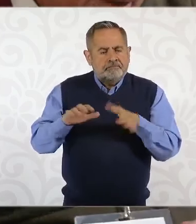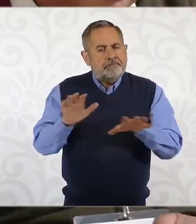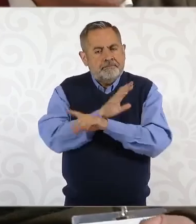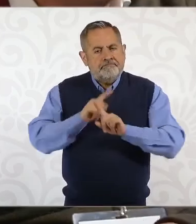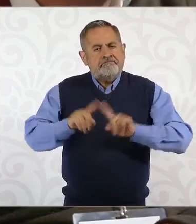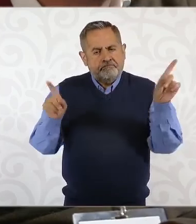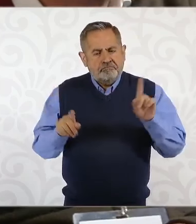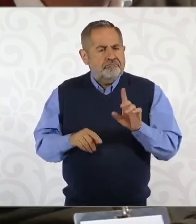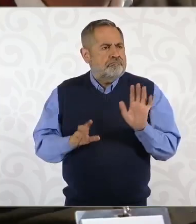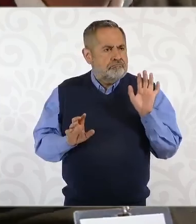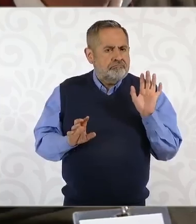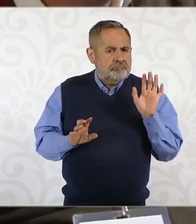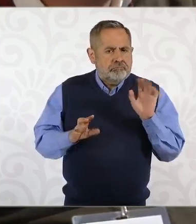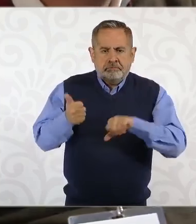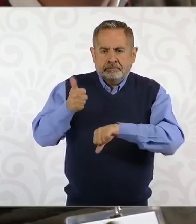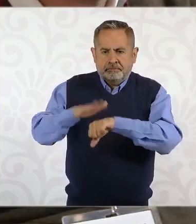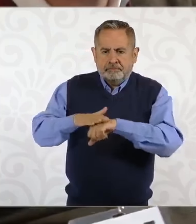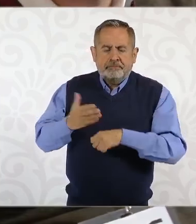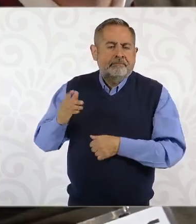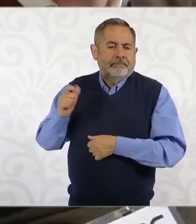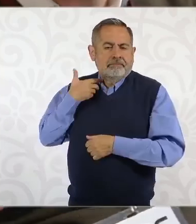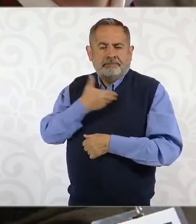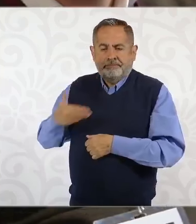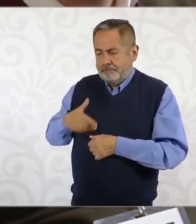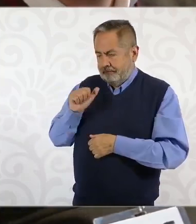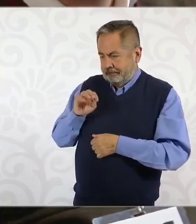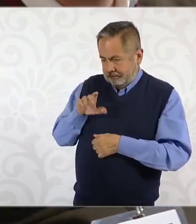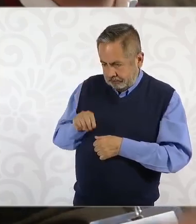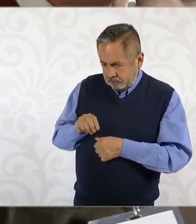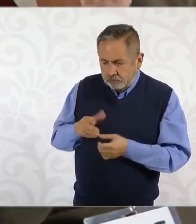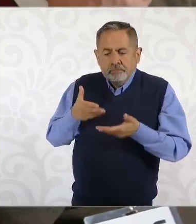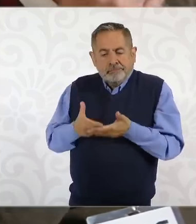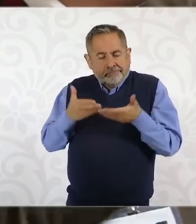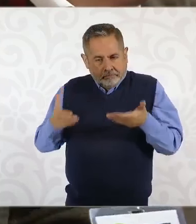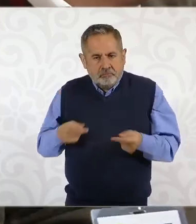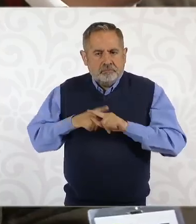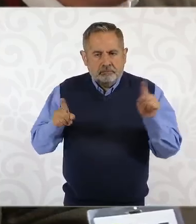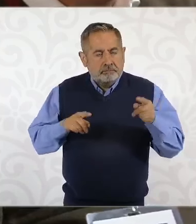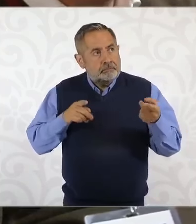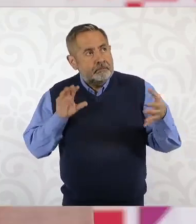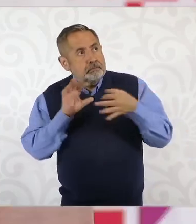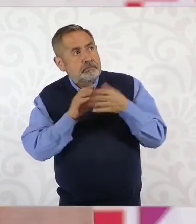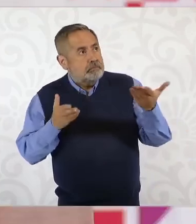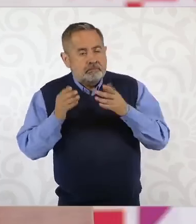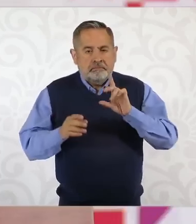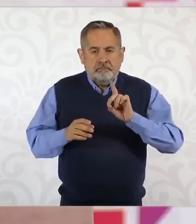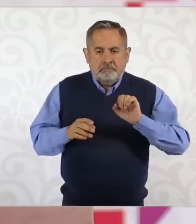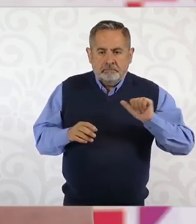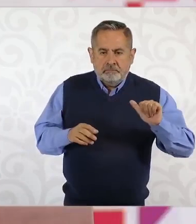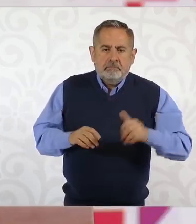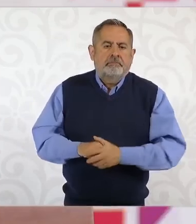viraje respecto de la administración pasada con respecto a la relación que tiene México con la DEA. Con todas